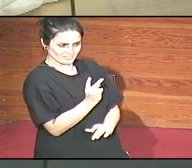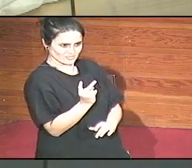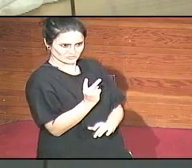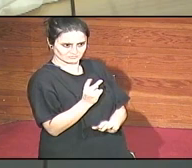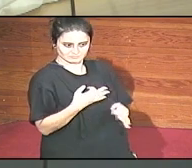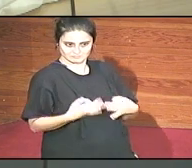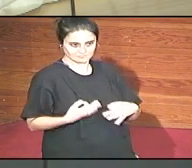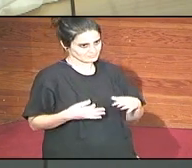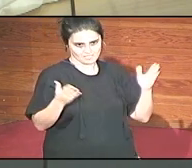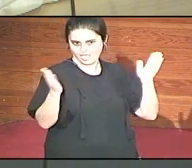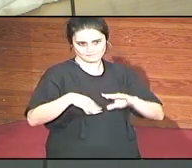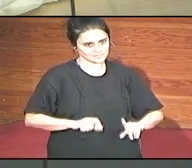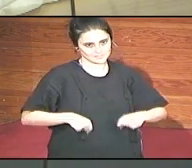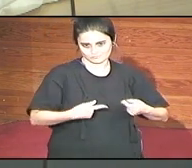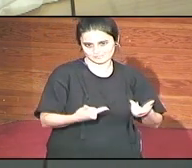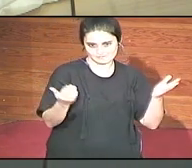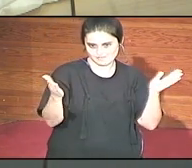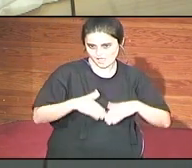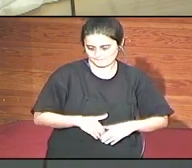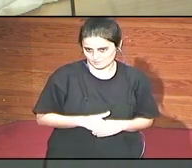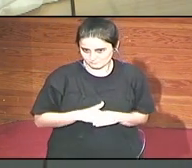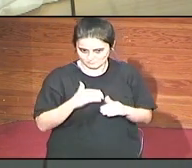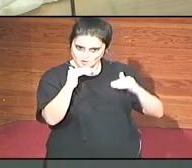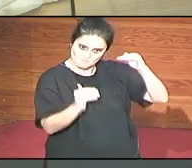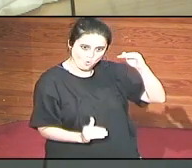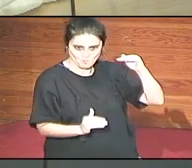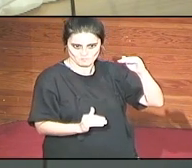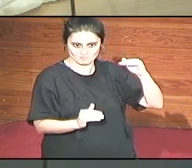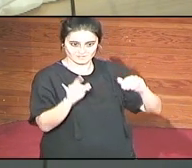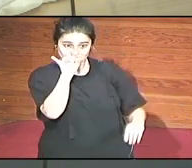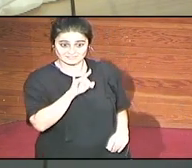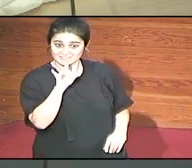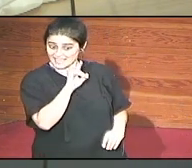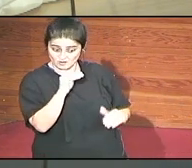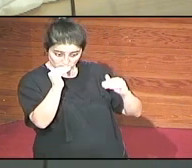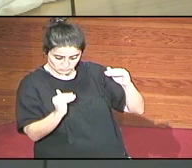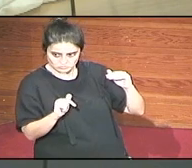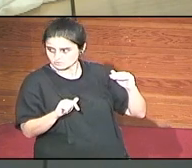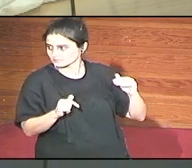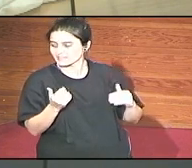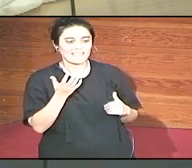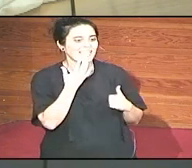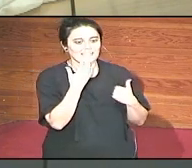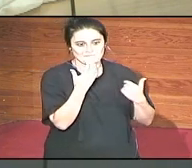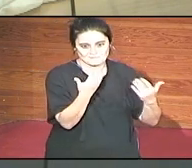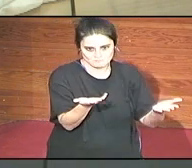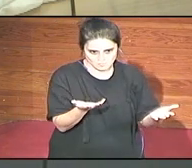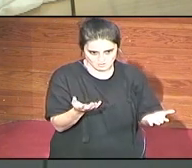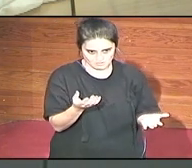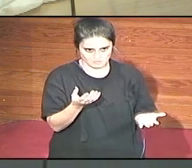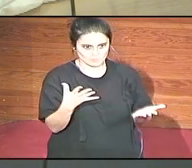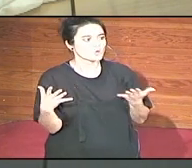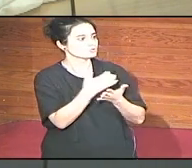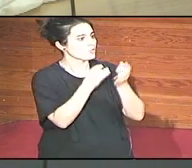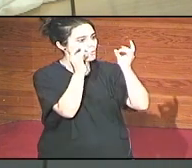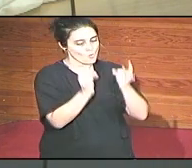hora normal no era natural los camareros negros es un ejemplo pequeño lógicamente no se puede extender a toda la